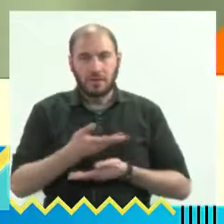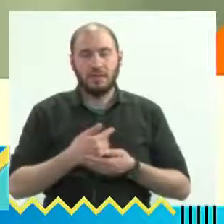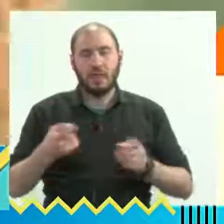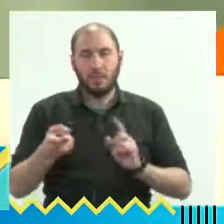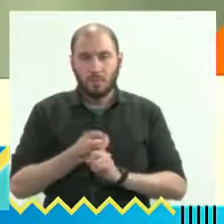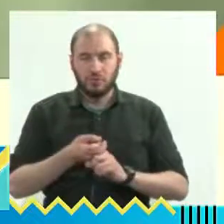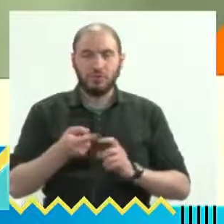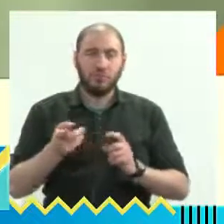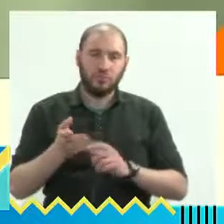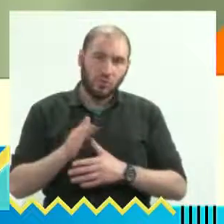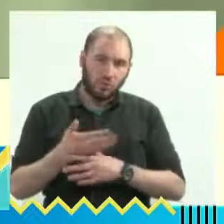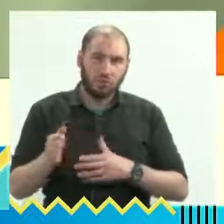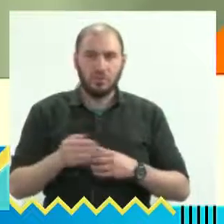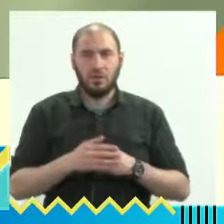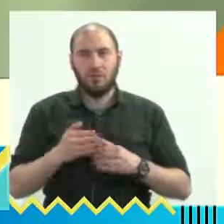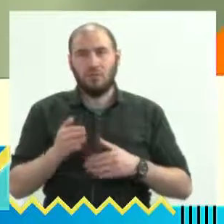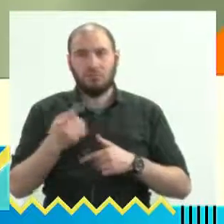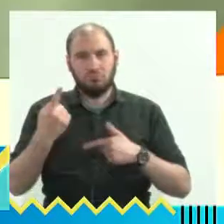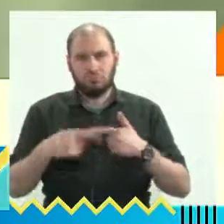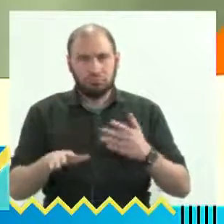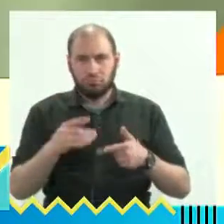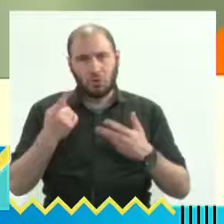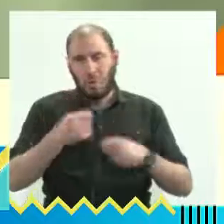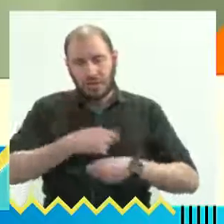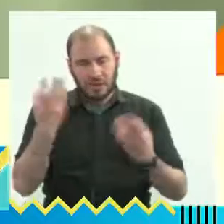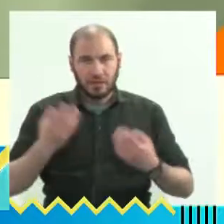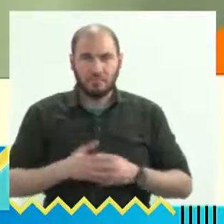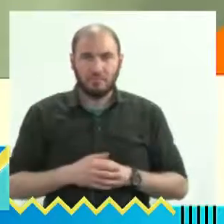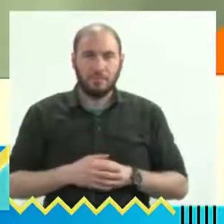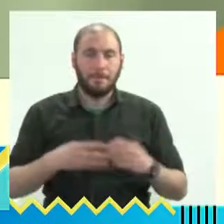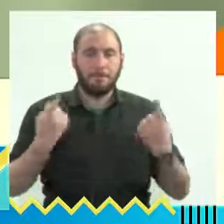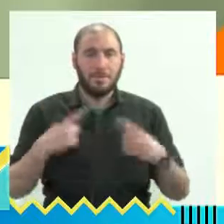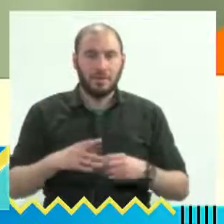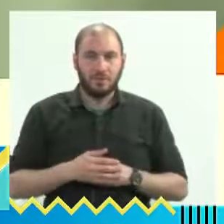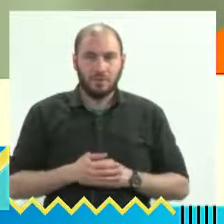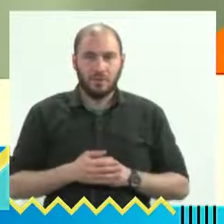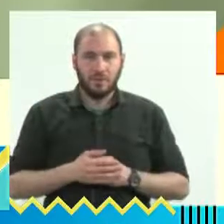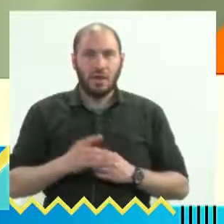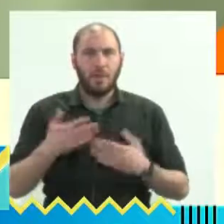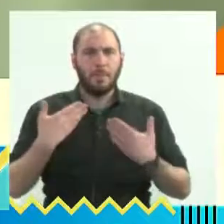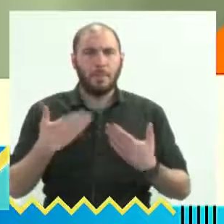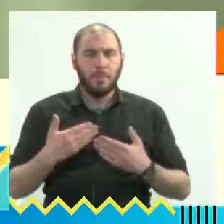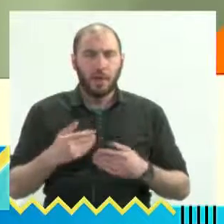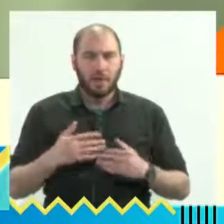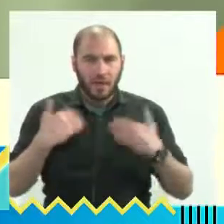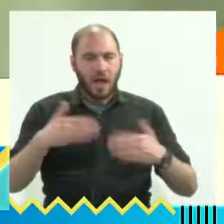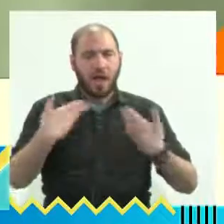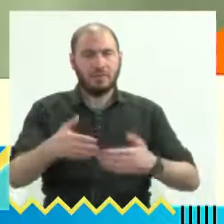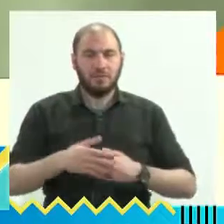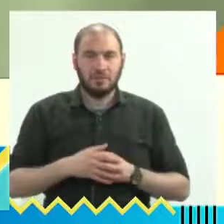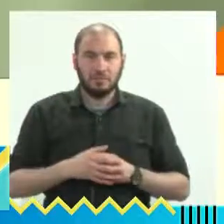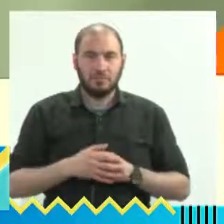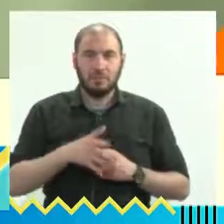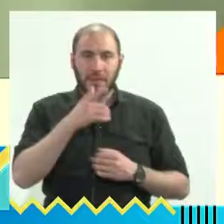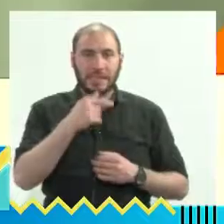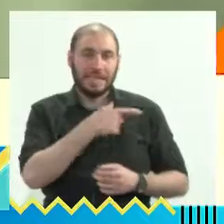marido, con su pareja, con su novia, con quien quiera, pero poder tener la posibilidad de ser para adelante. Bueno, me parece